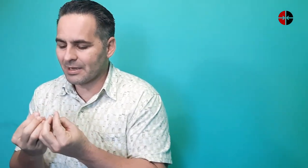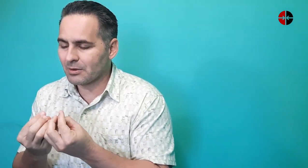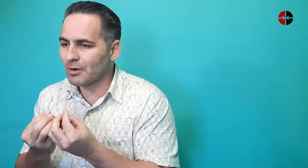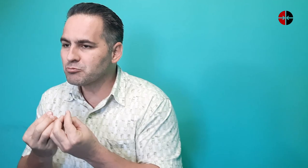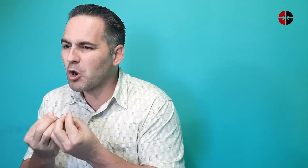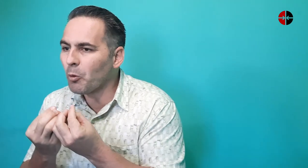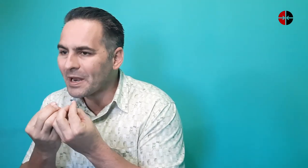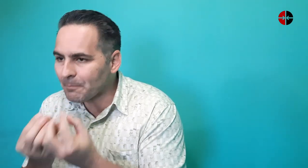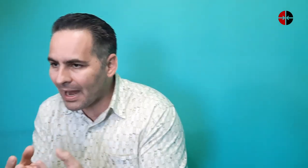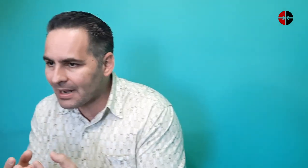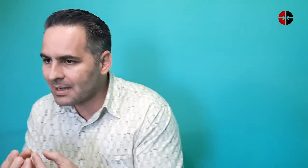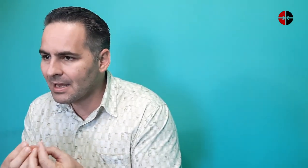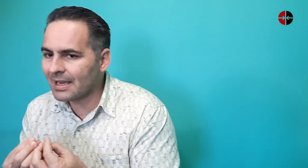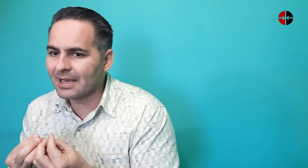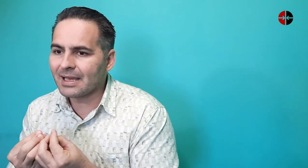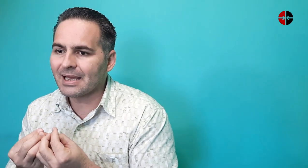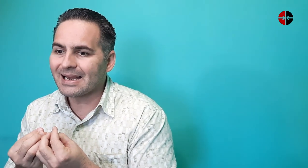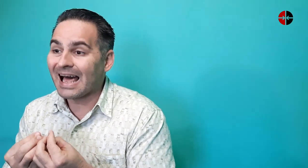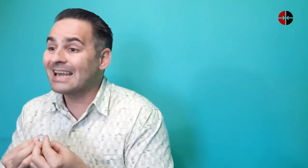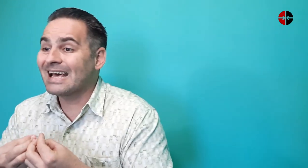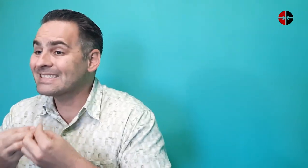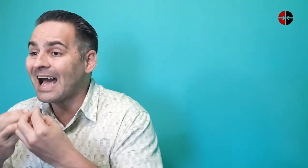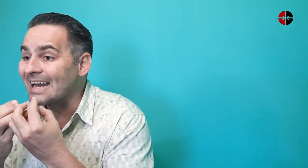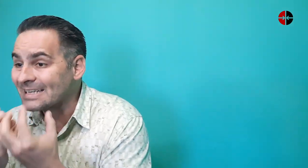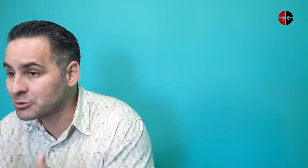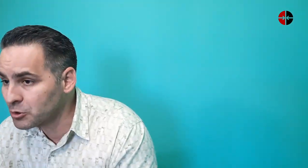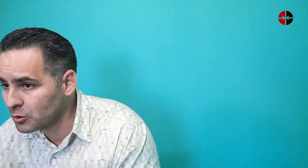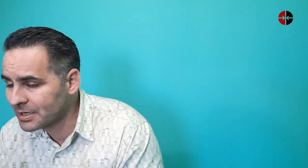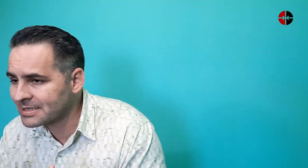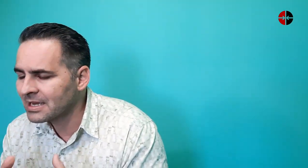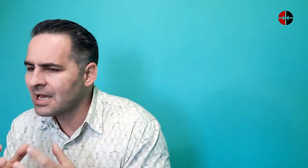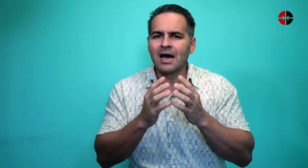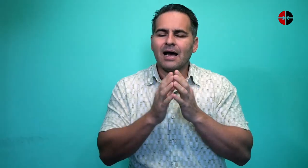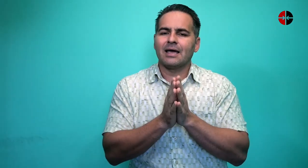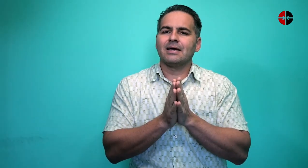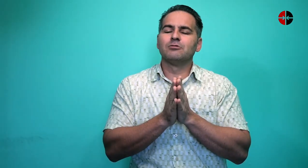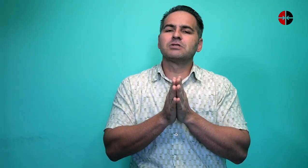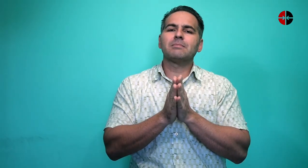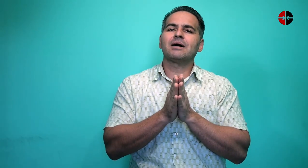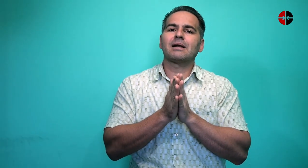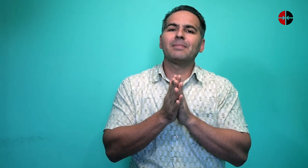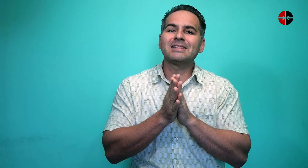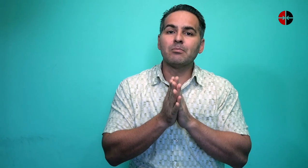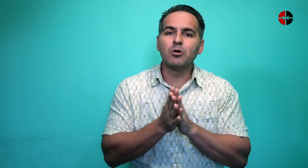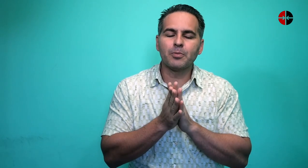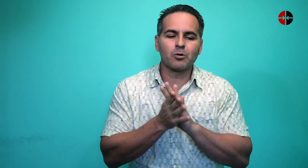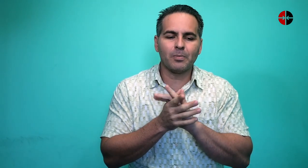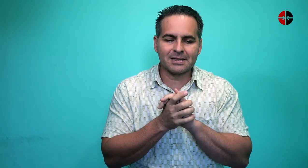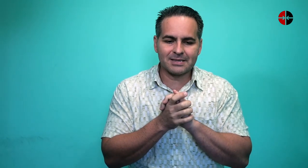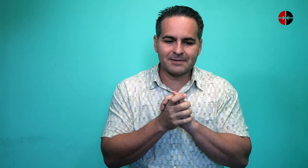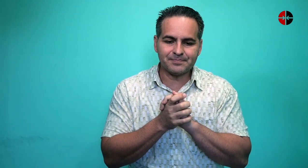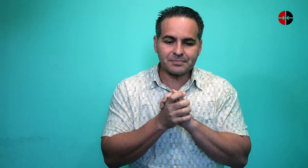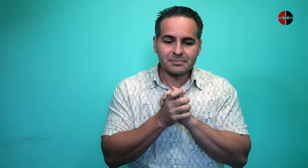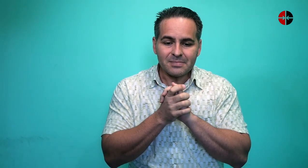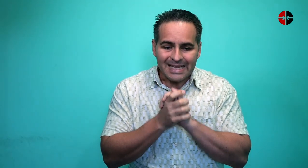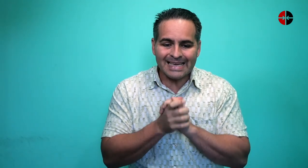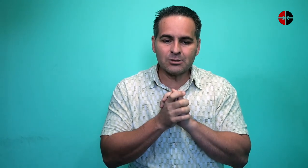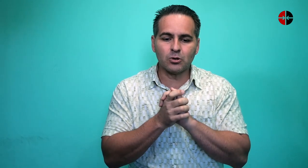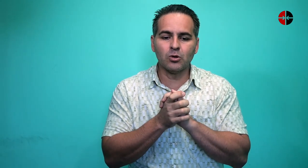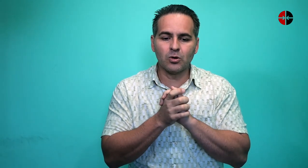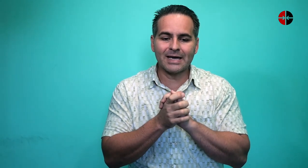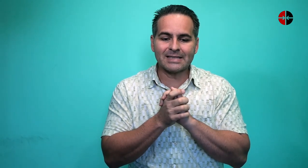en cuanto a lo verbal las agresiones es un tema realmente muy preocupante